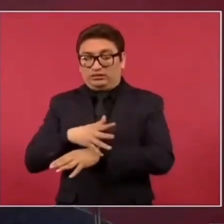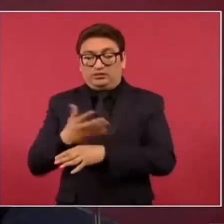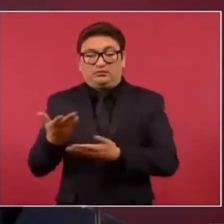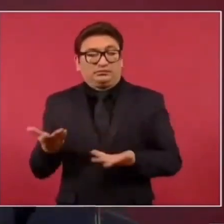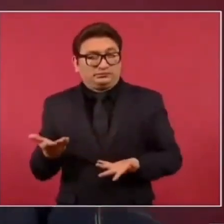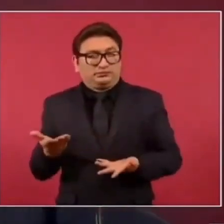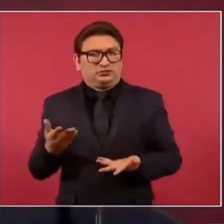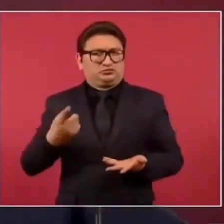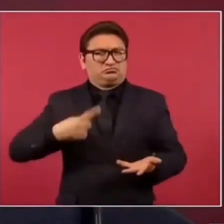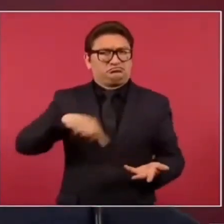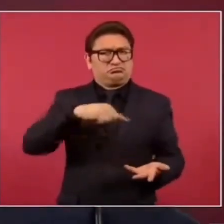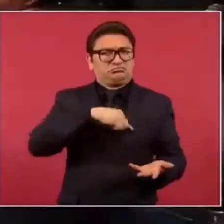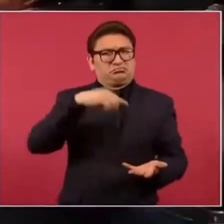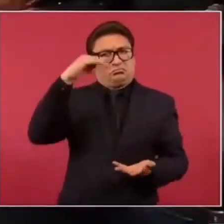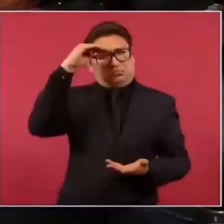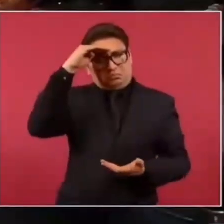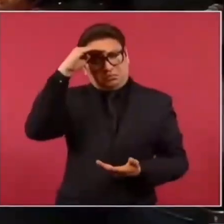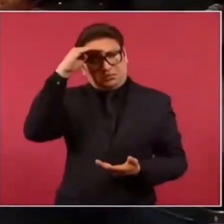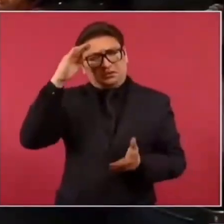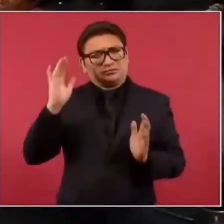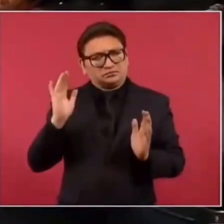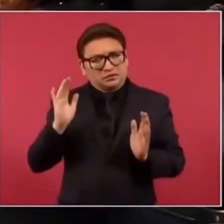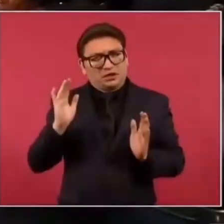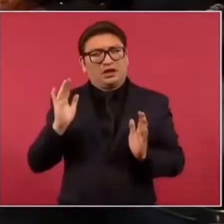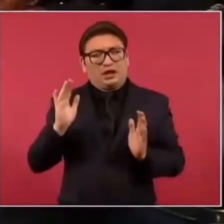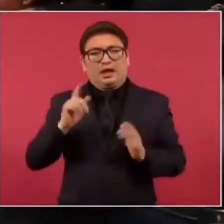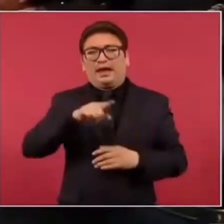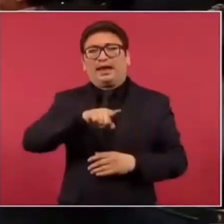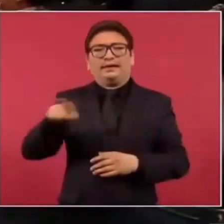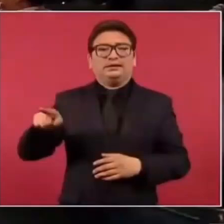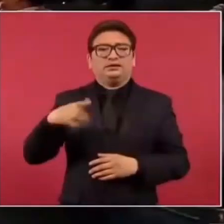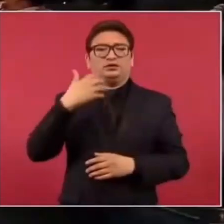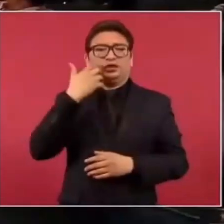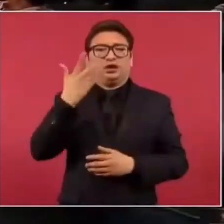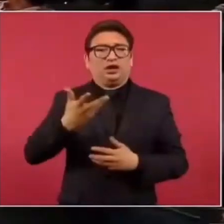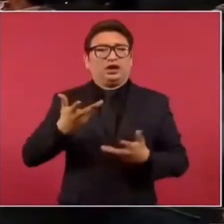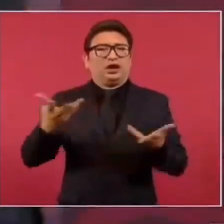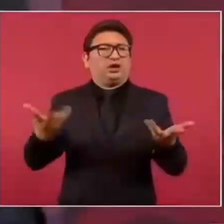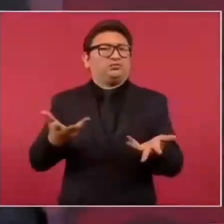pues uno pensaría, pues lo que están haciendo